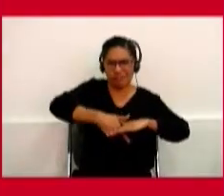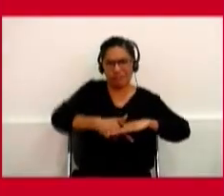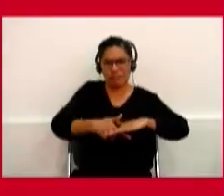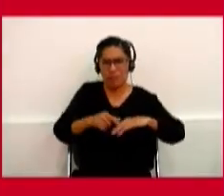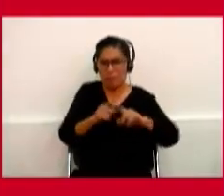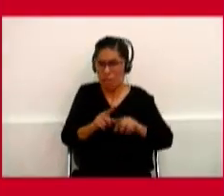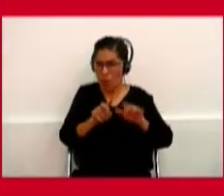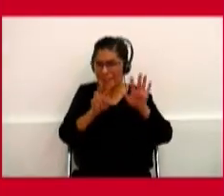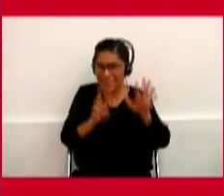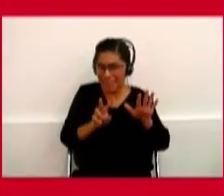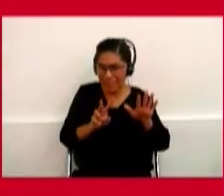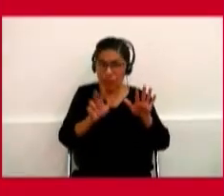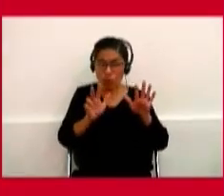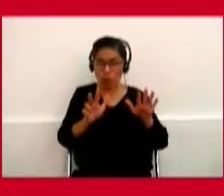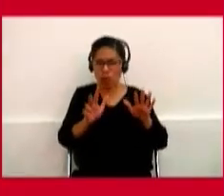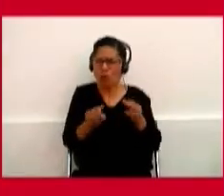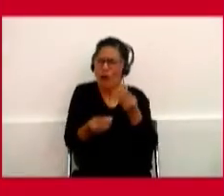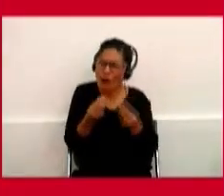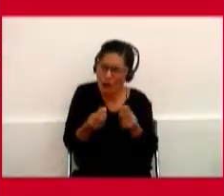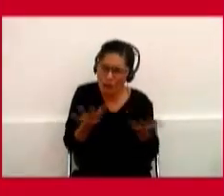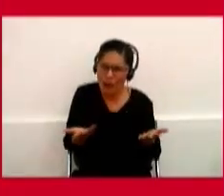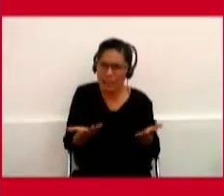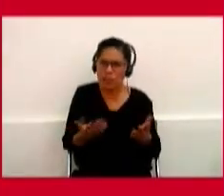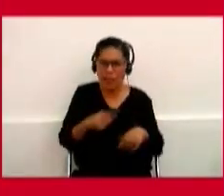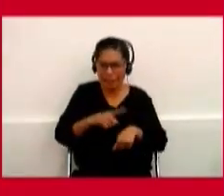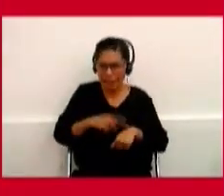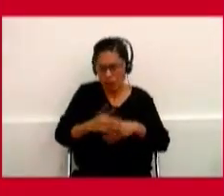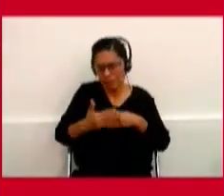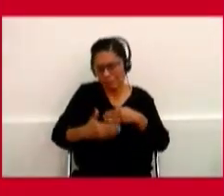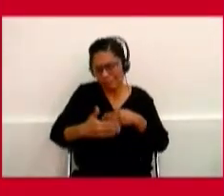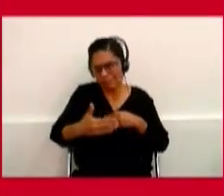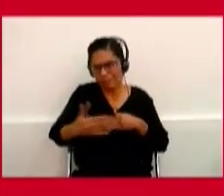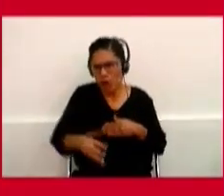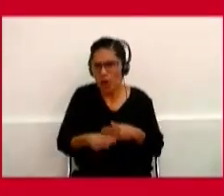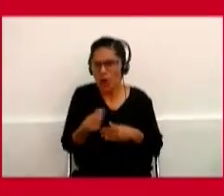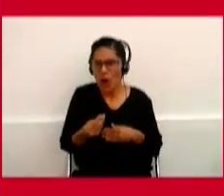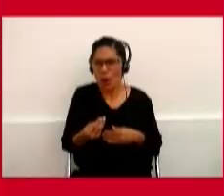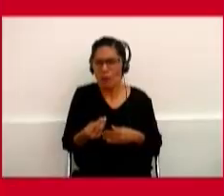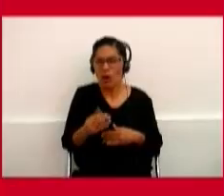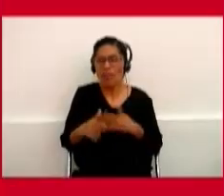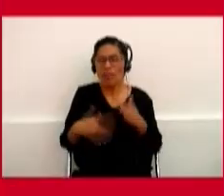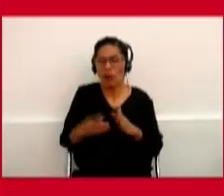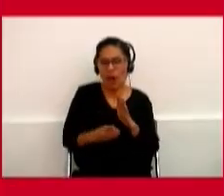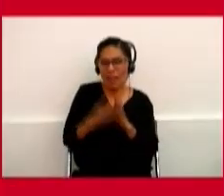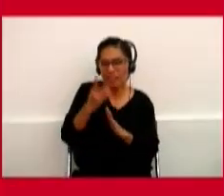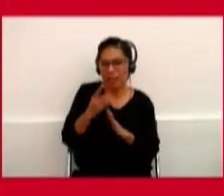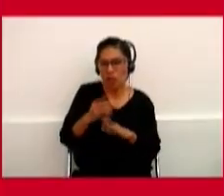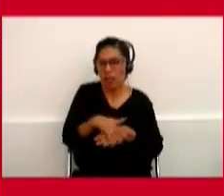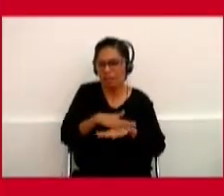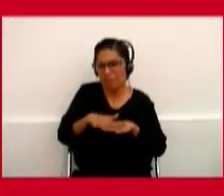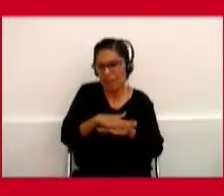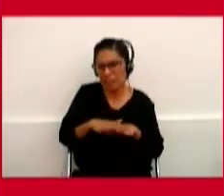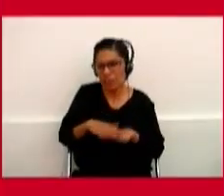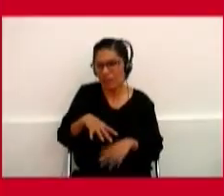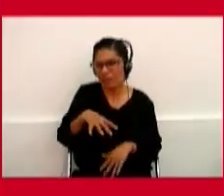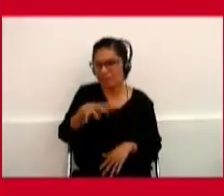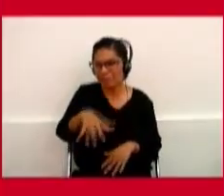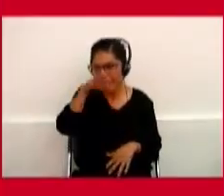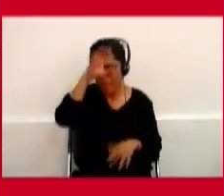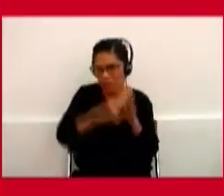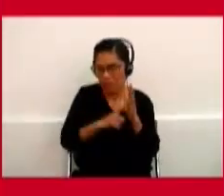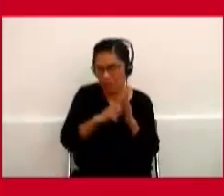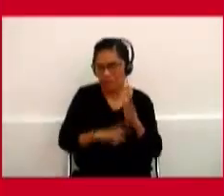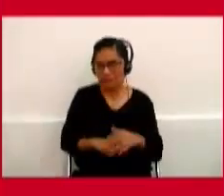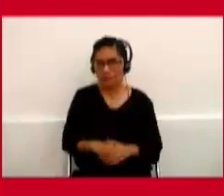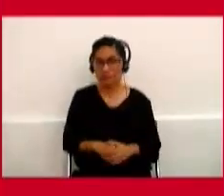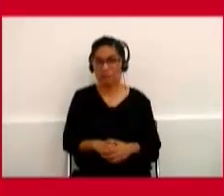a 8 metros. O sea, ¿cómo esto puede ser sostenible ya dentro de los desarrollos, de las preparaciones de la mina? El